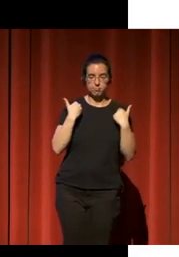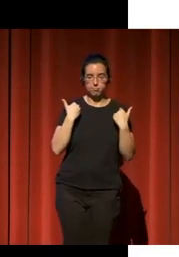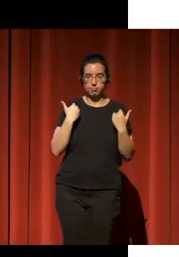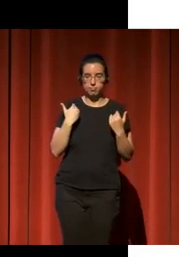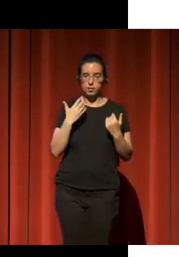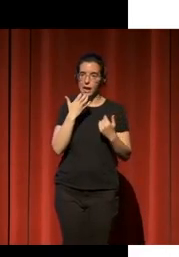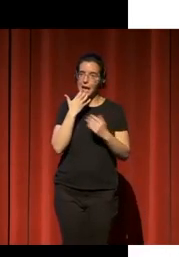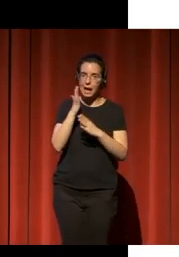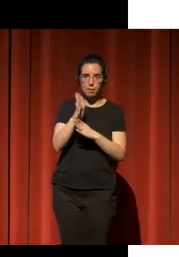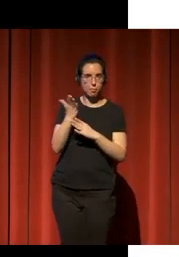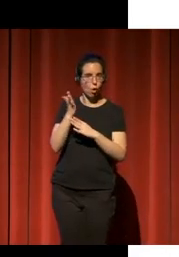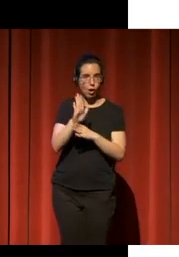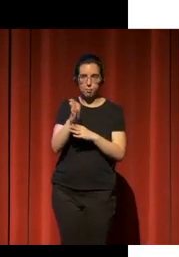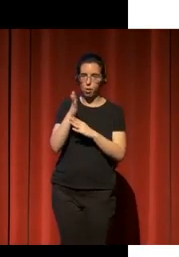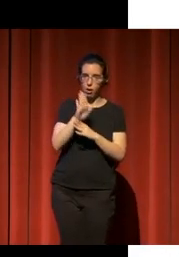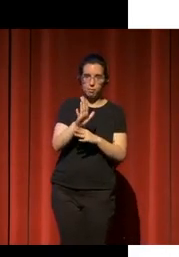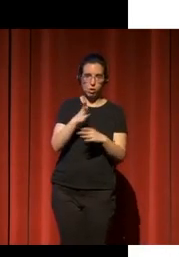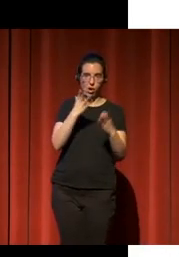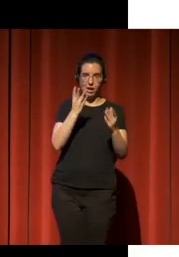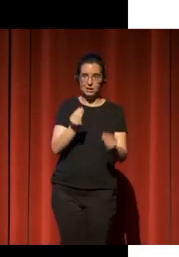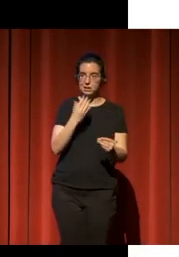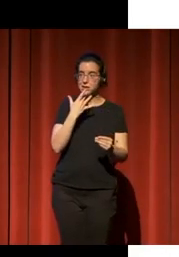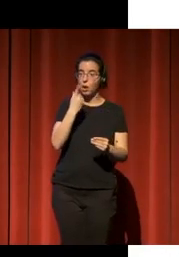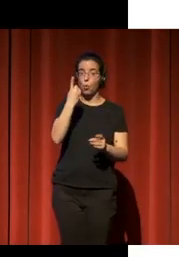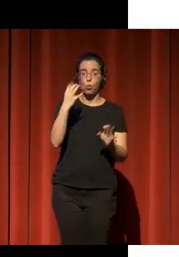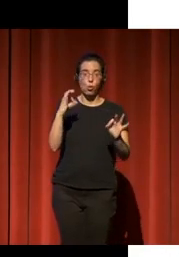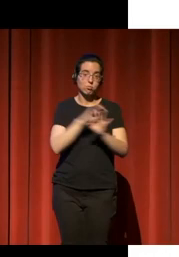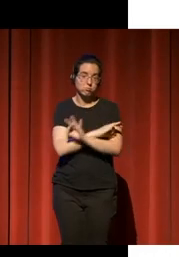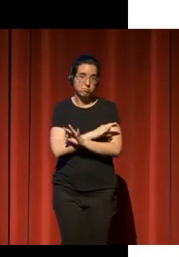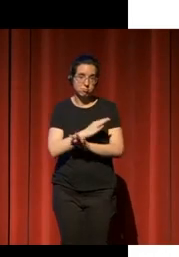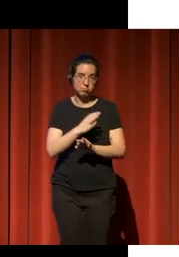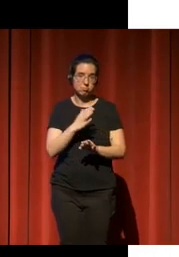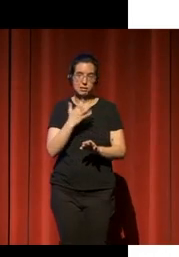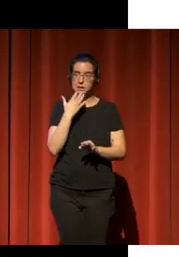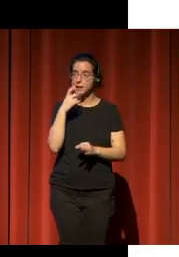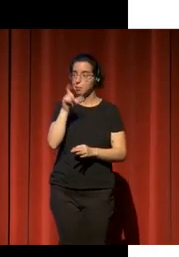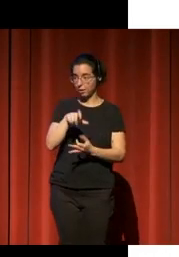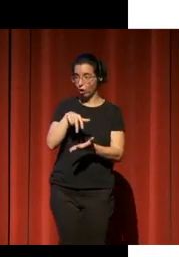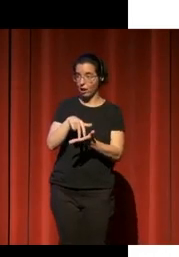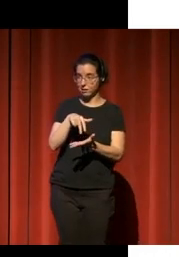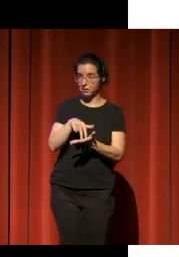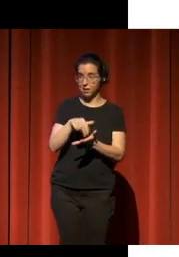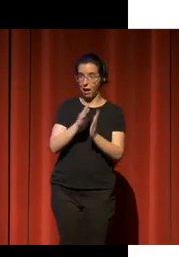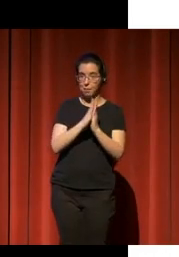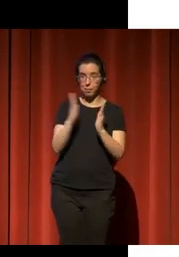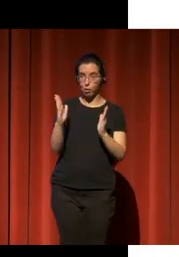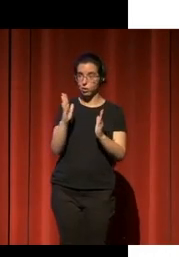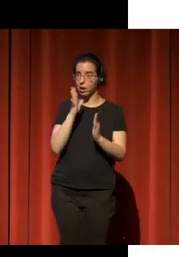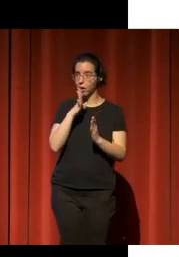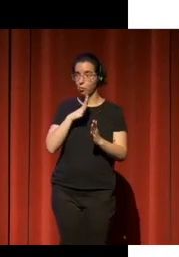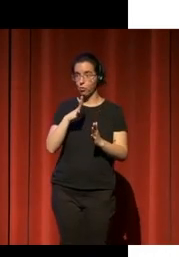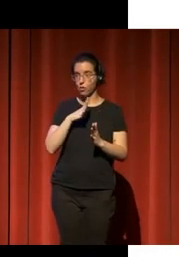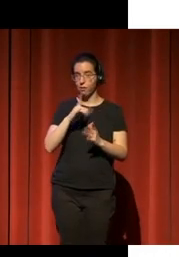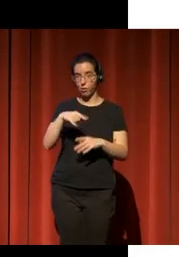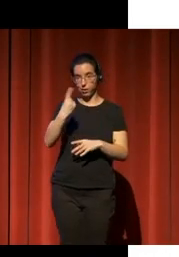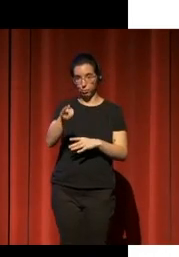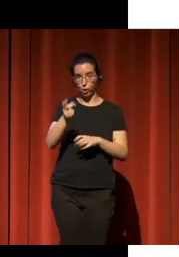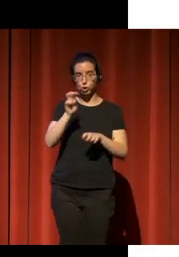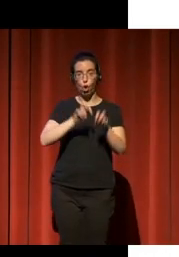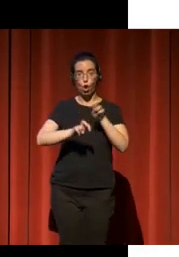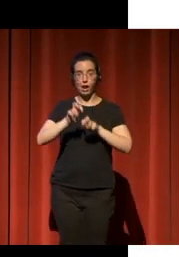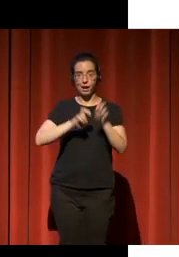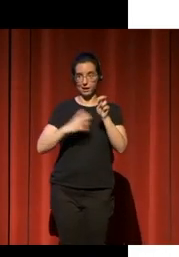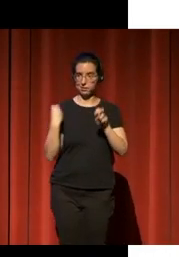hablando muchos ejemplos si si me equivoco en alguno y y está aquí la persona de la biblioteca por favor luego me corregís